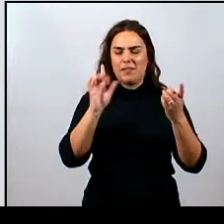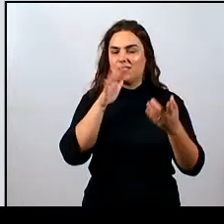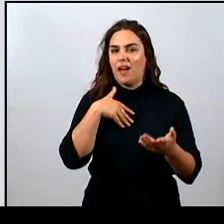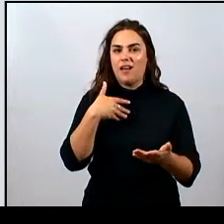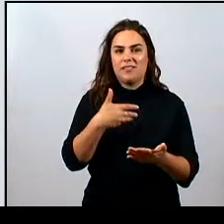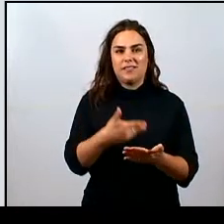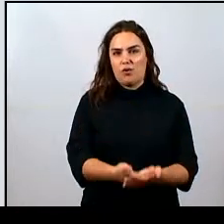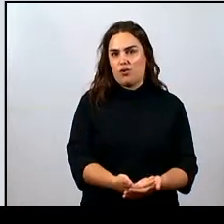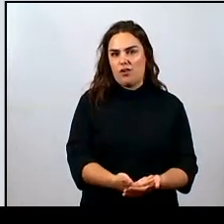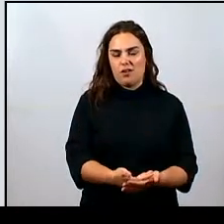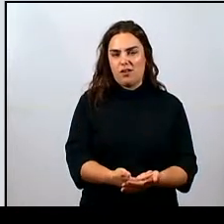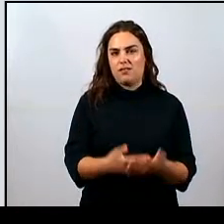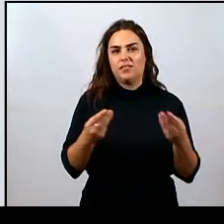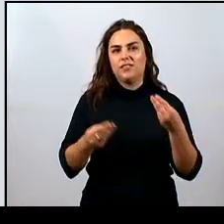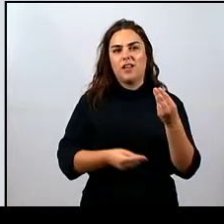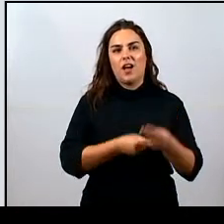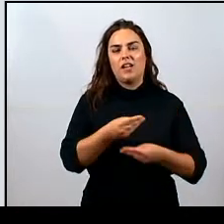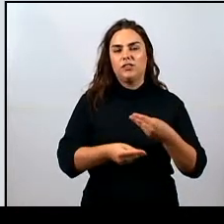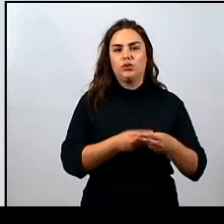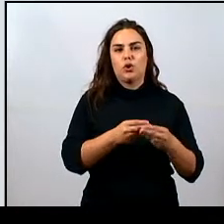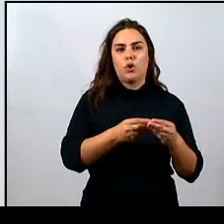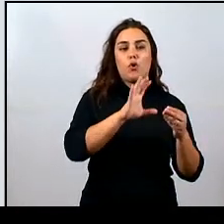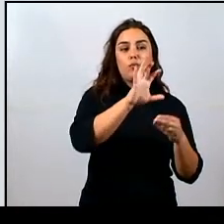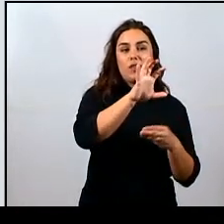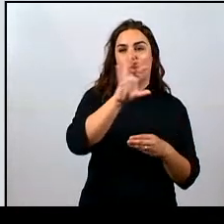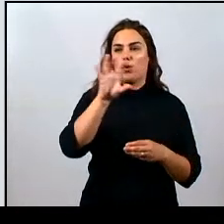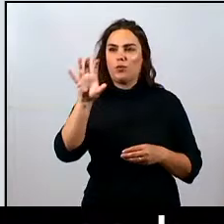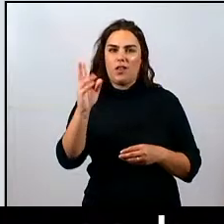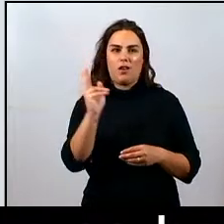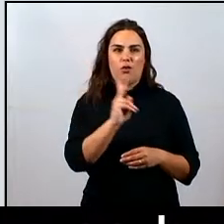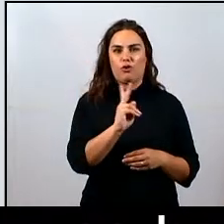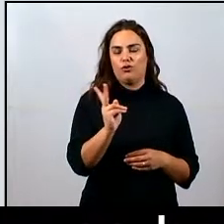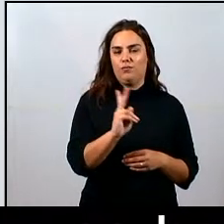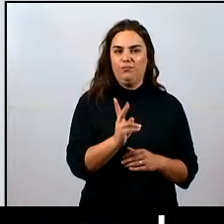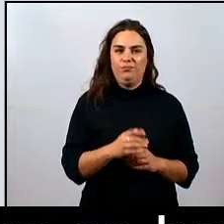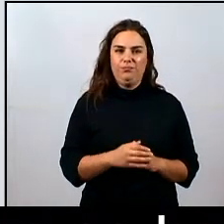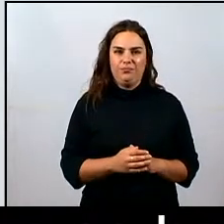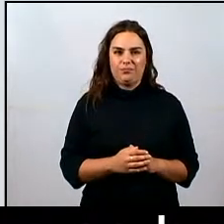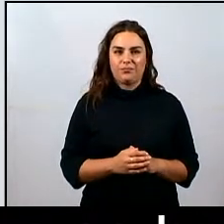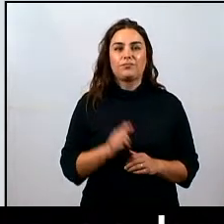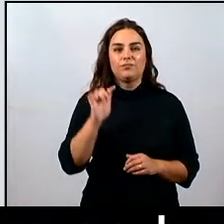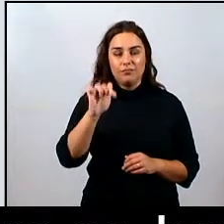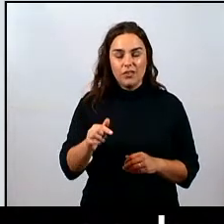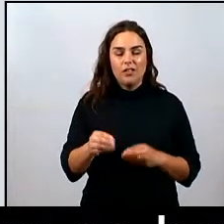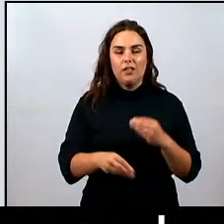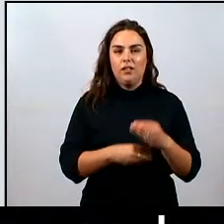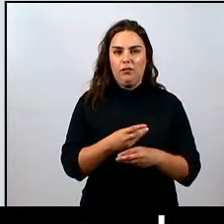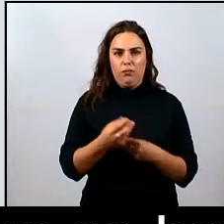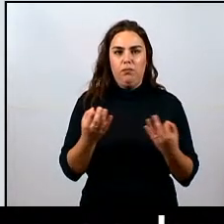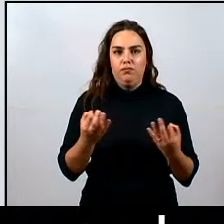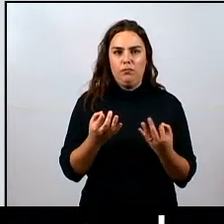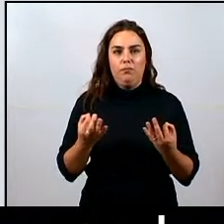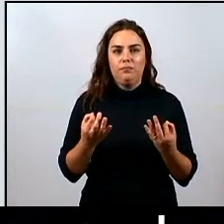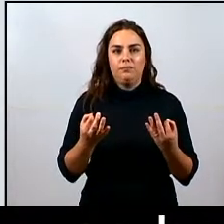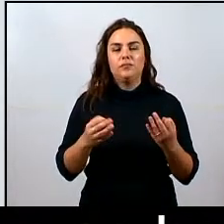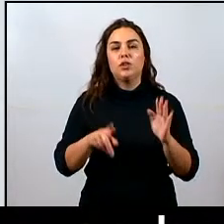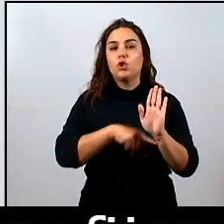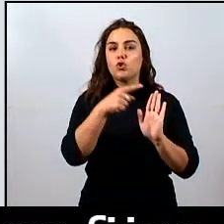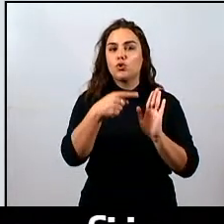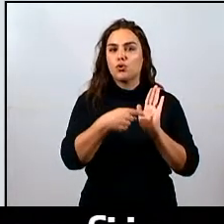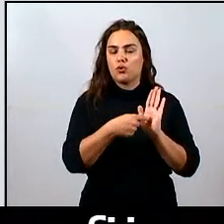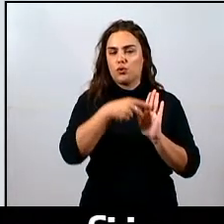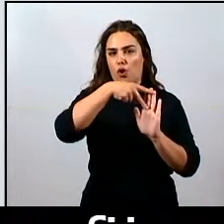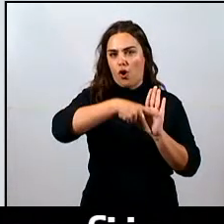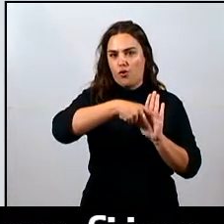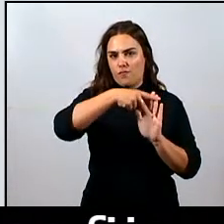fecha se ha celebrado entre ambas comunidades autónomas. Hoy lo que queremos es fijar ese marco de